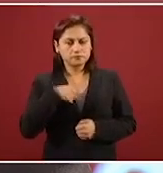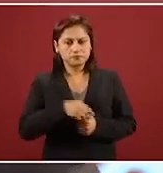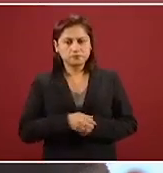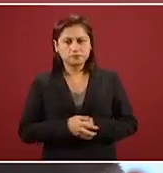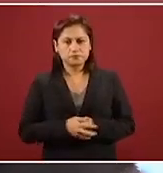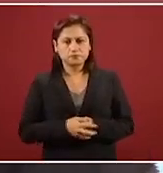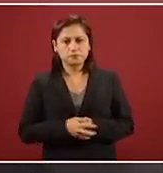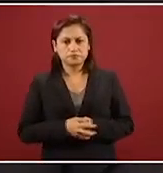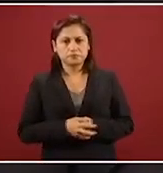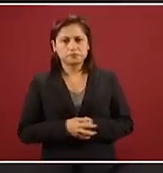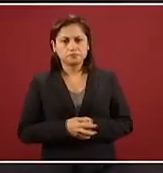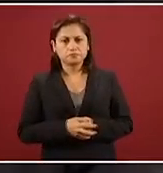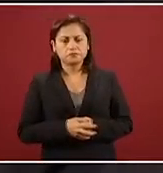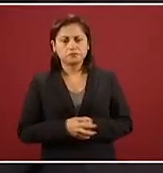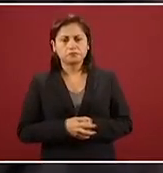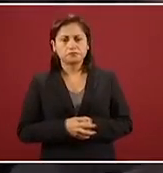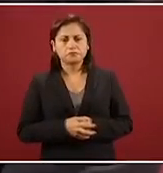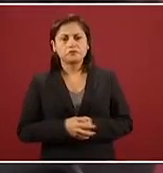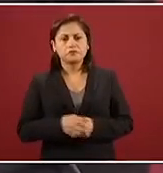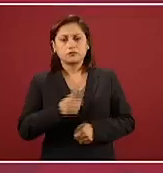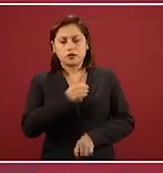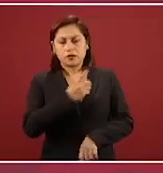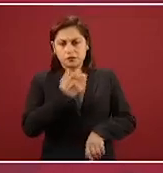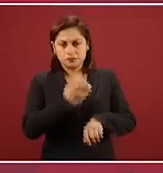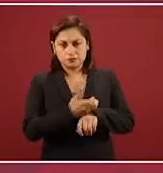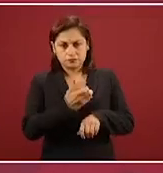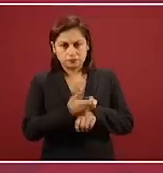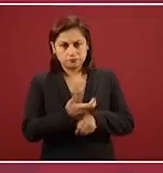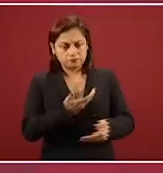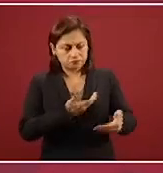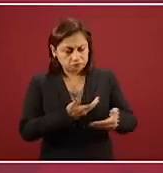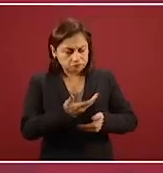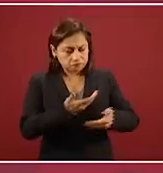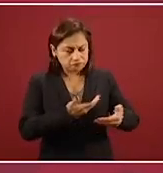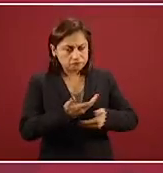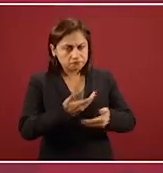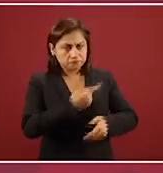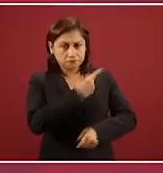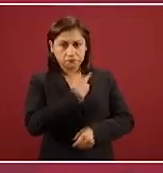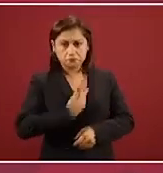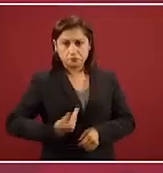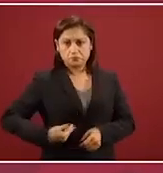la colaboración y el respeto del presidente Trump.